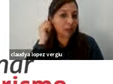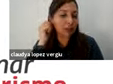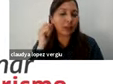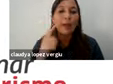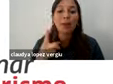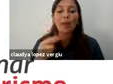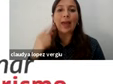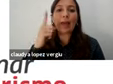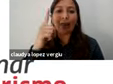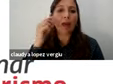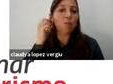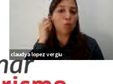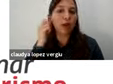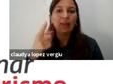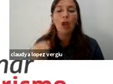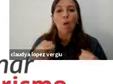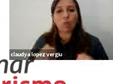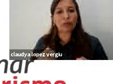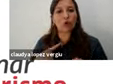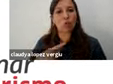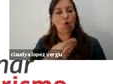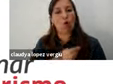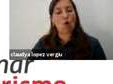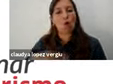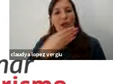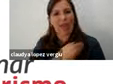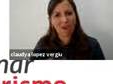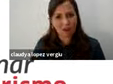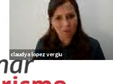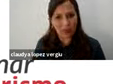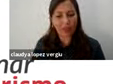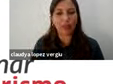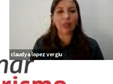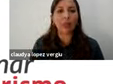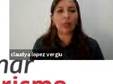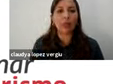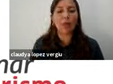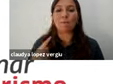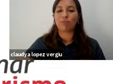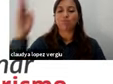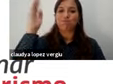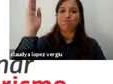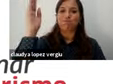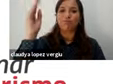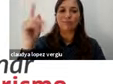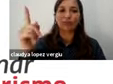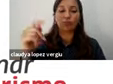puestos de cargo importantes y con eso lideran a la empresa, ¿no? Como resultado